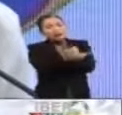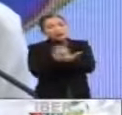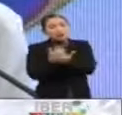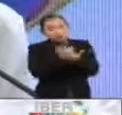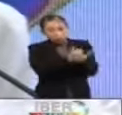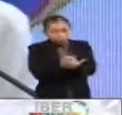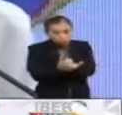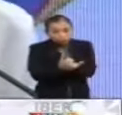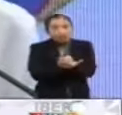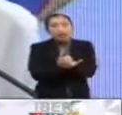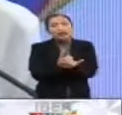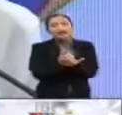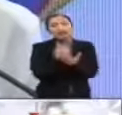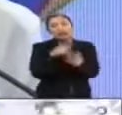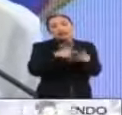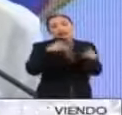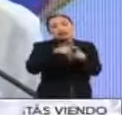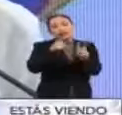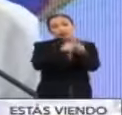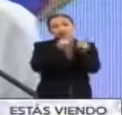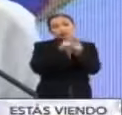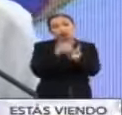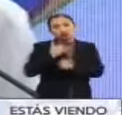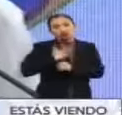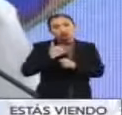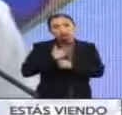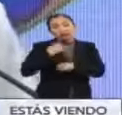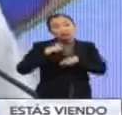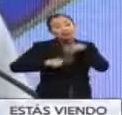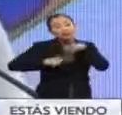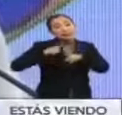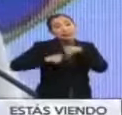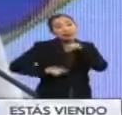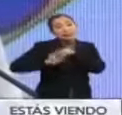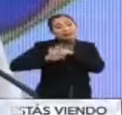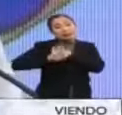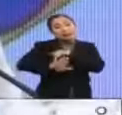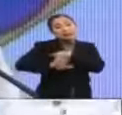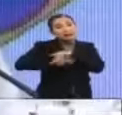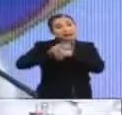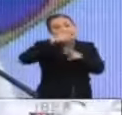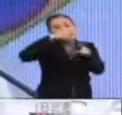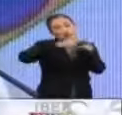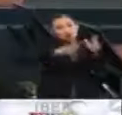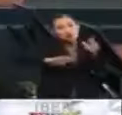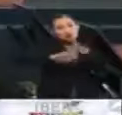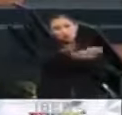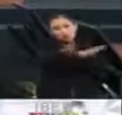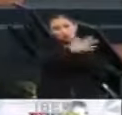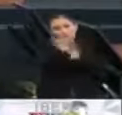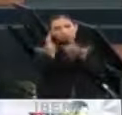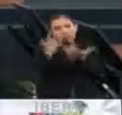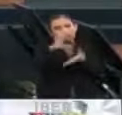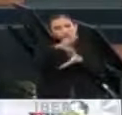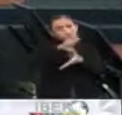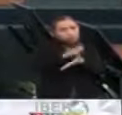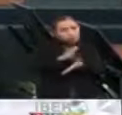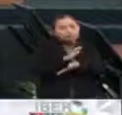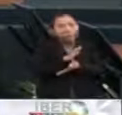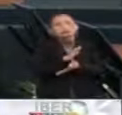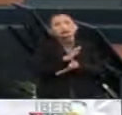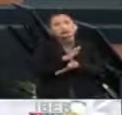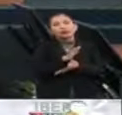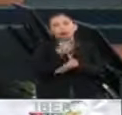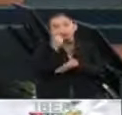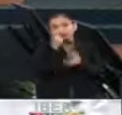cooperación de las distintas Fuerzas Armadas, dependiendo obviamente de la región que estemos hablando del continente americano.